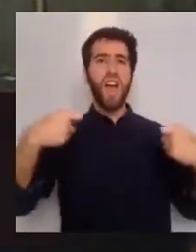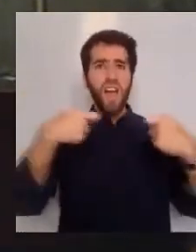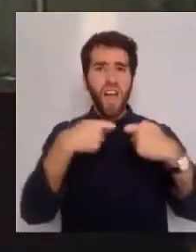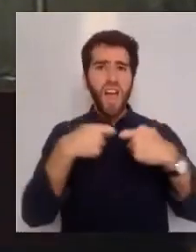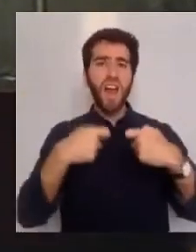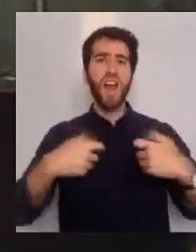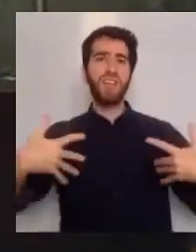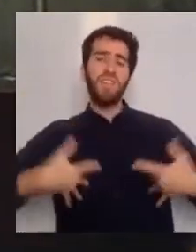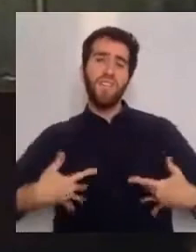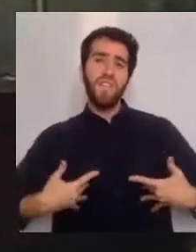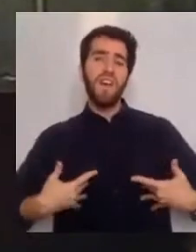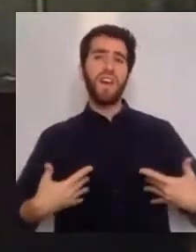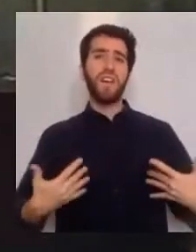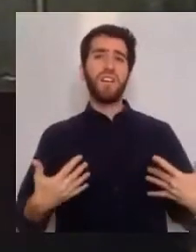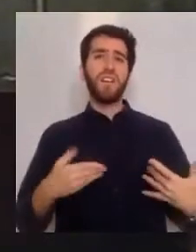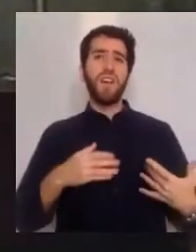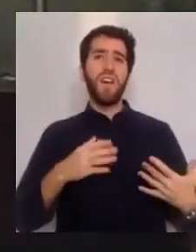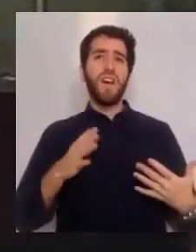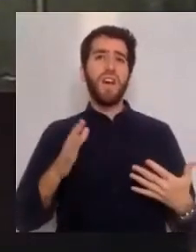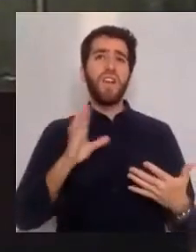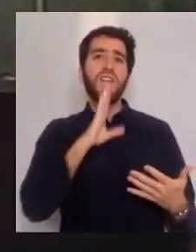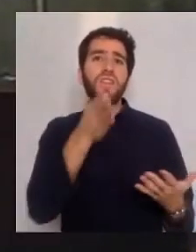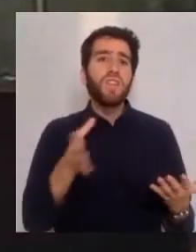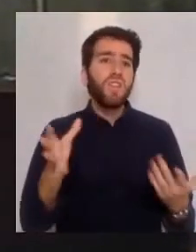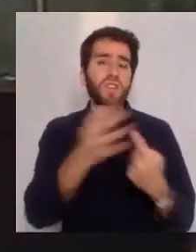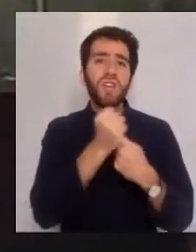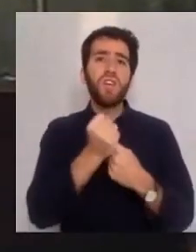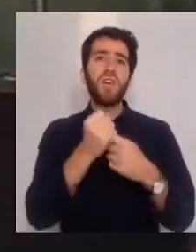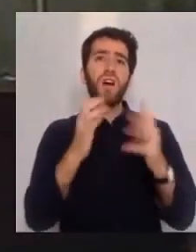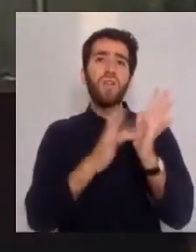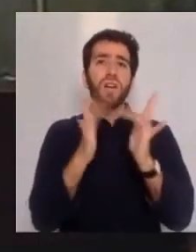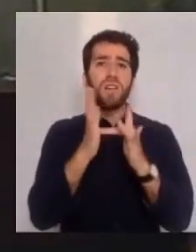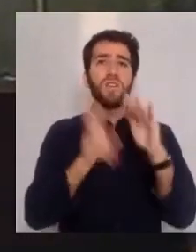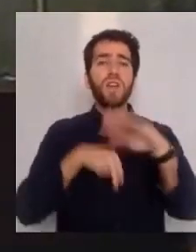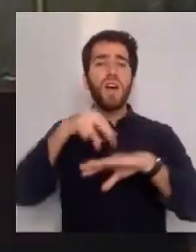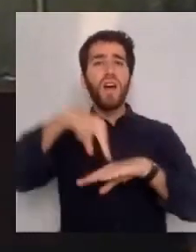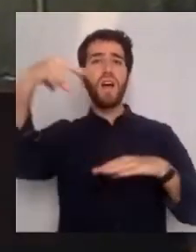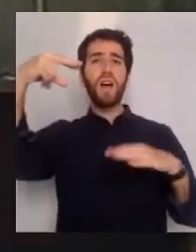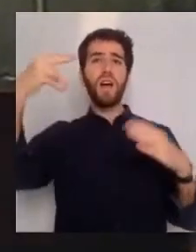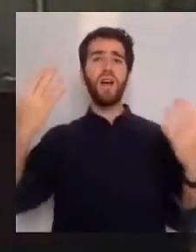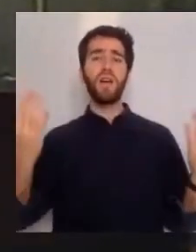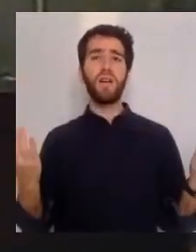sufrimiento, ¿dónde encontramos al resucitado?